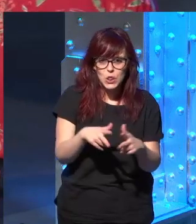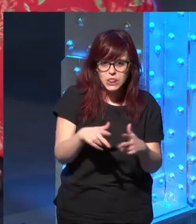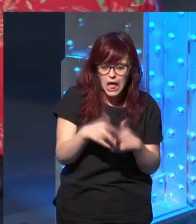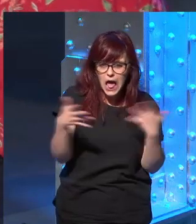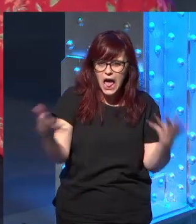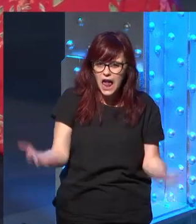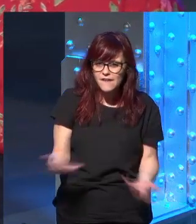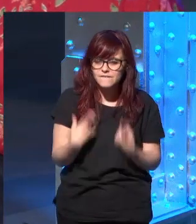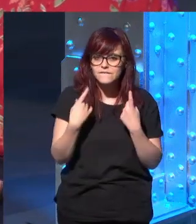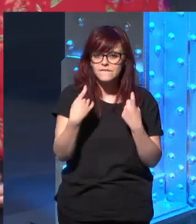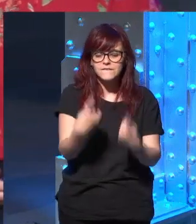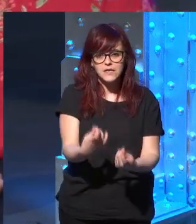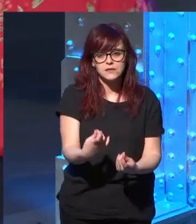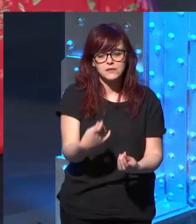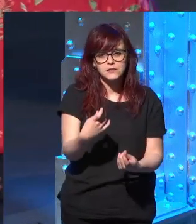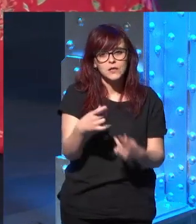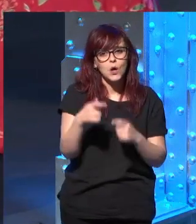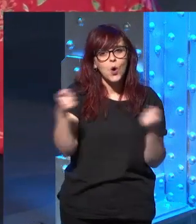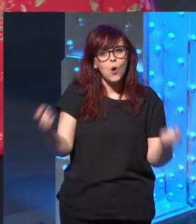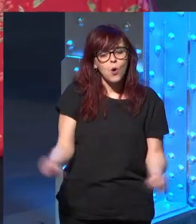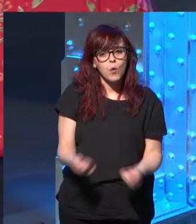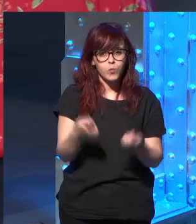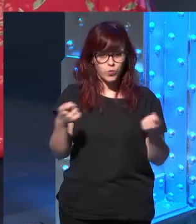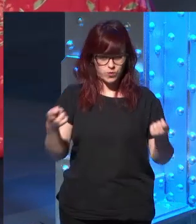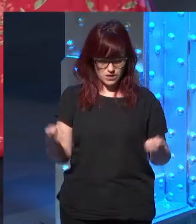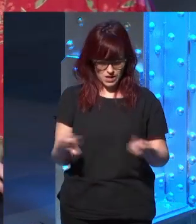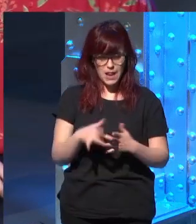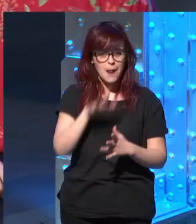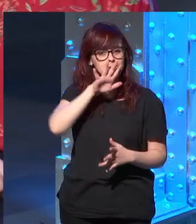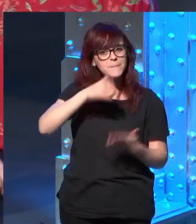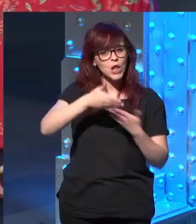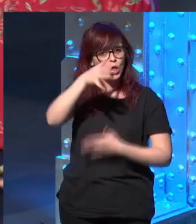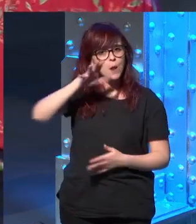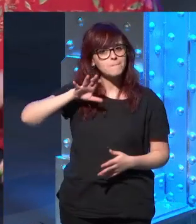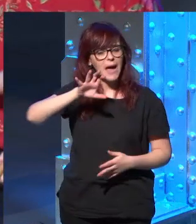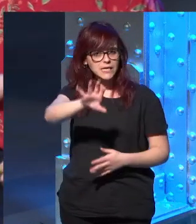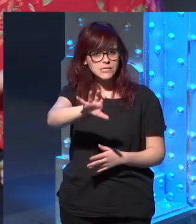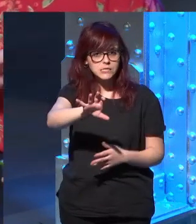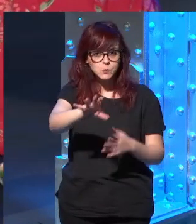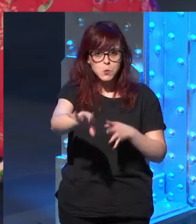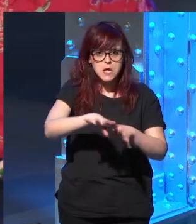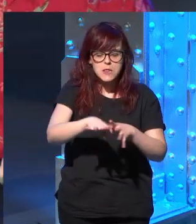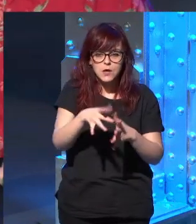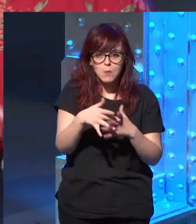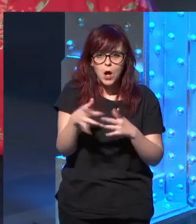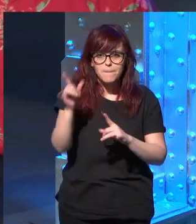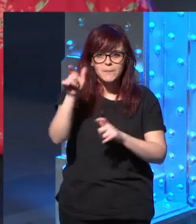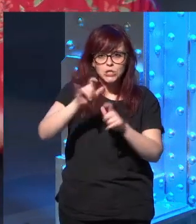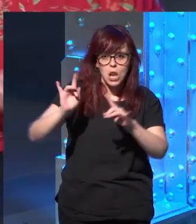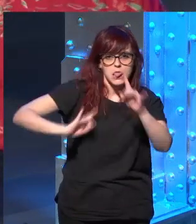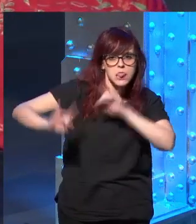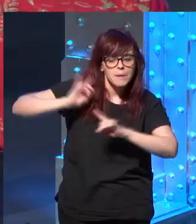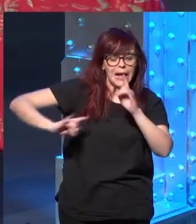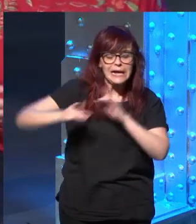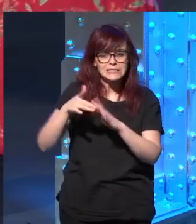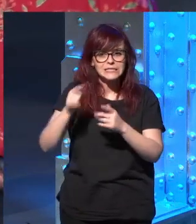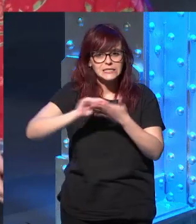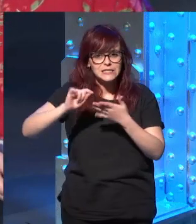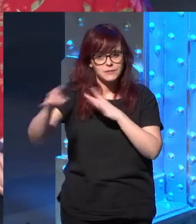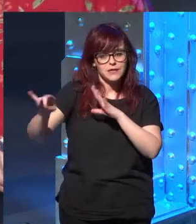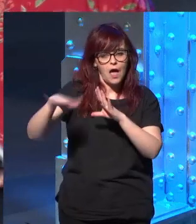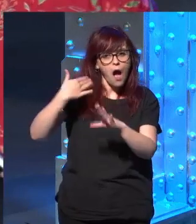etcétera. Se publicó una reseña en El País y fue como, uff, todo el mundo me llamaba, me escribía,